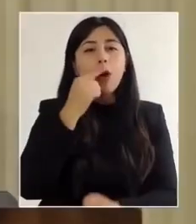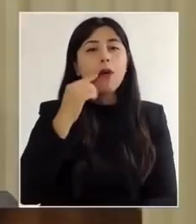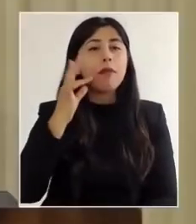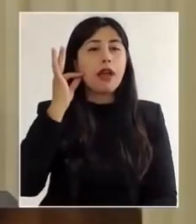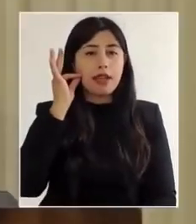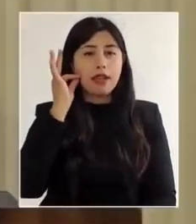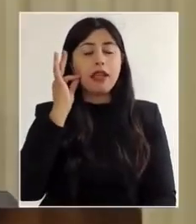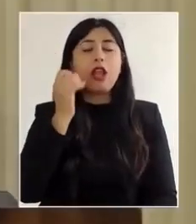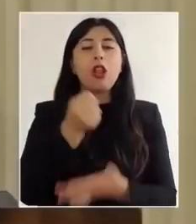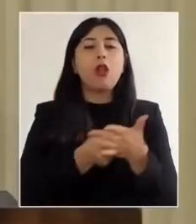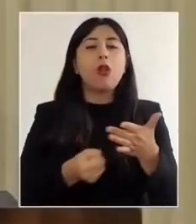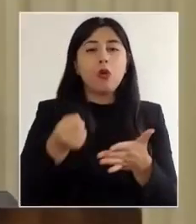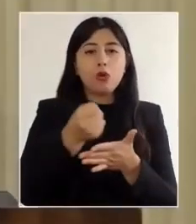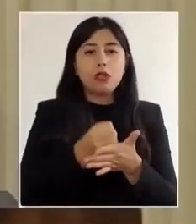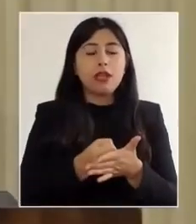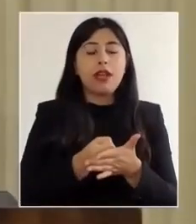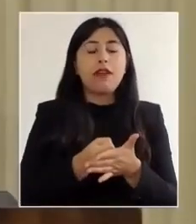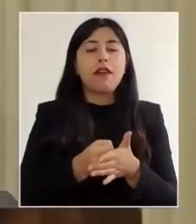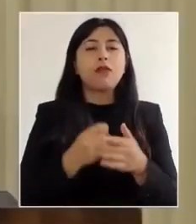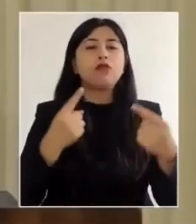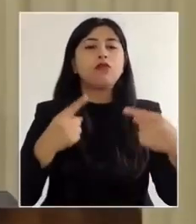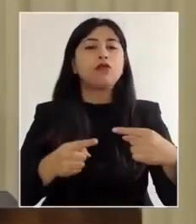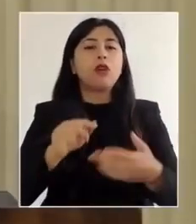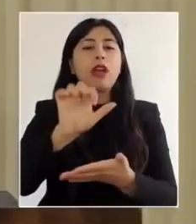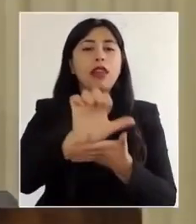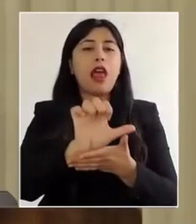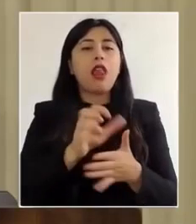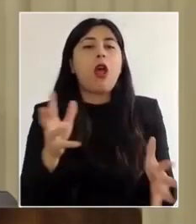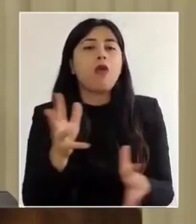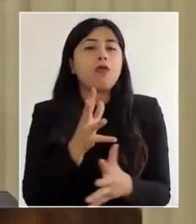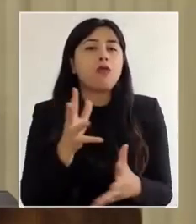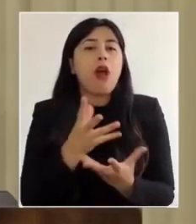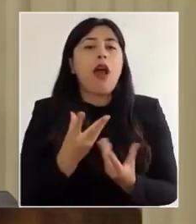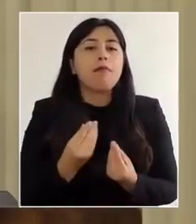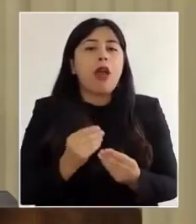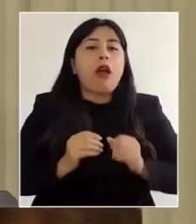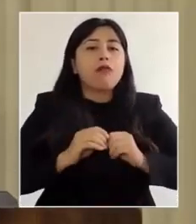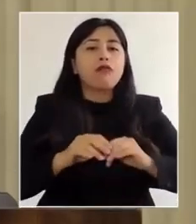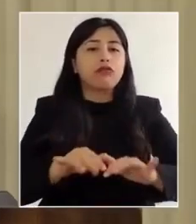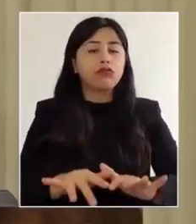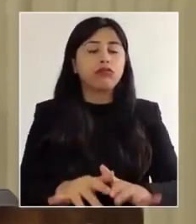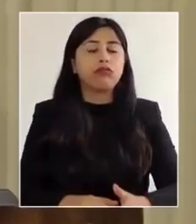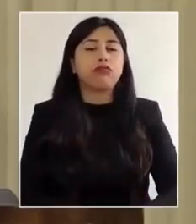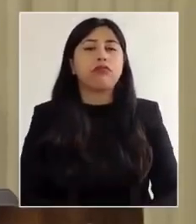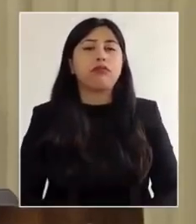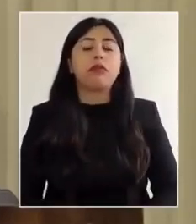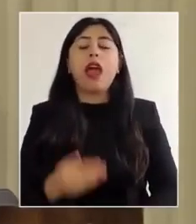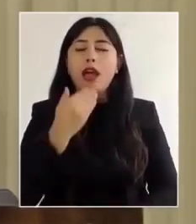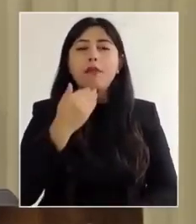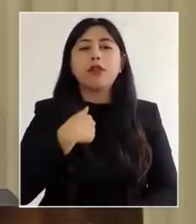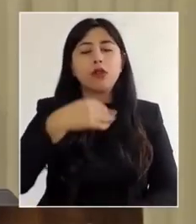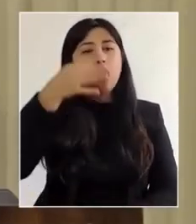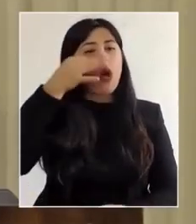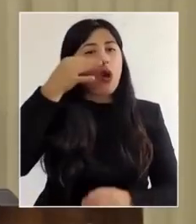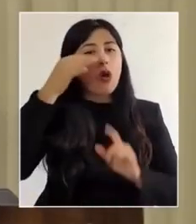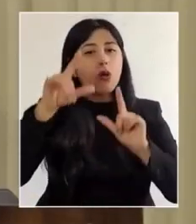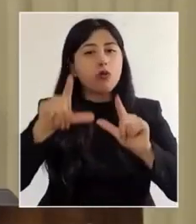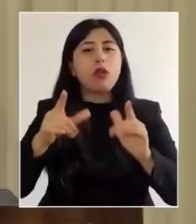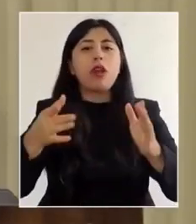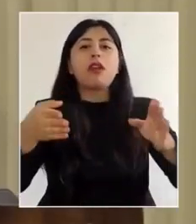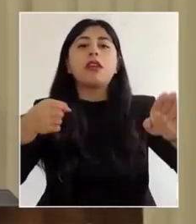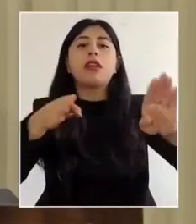luchaban contra el terrorismo de estado también soy parte de eso el observatorio del cierre de la escuela las